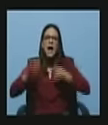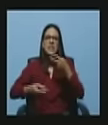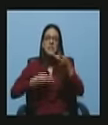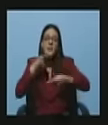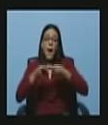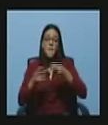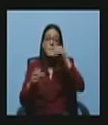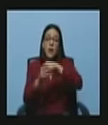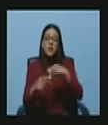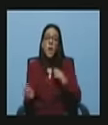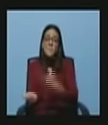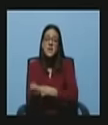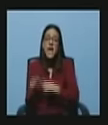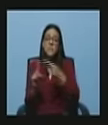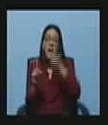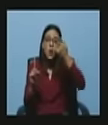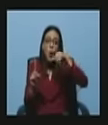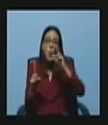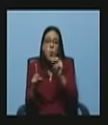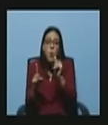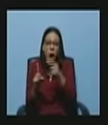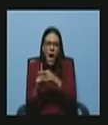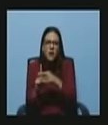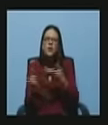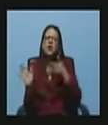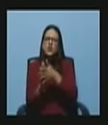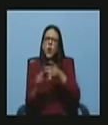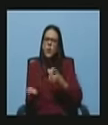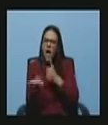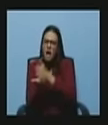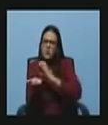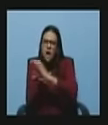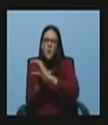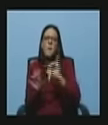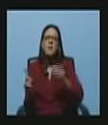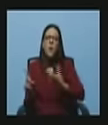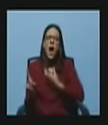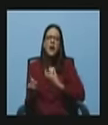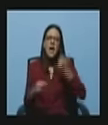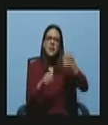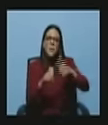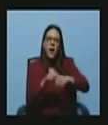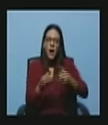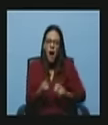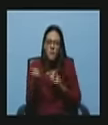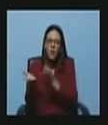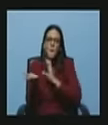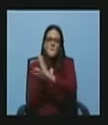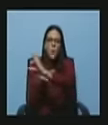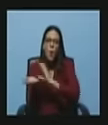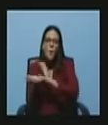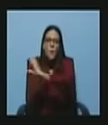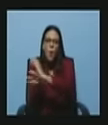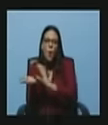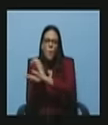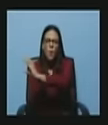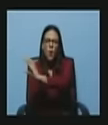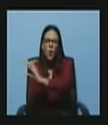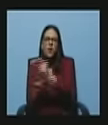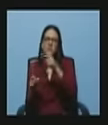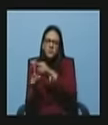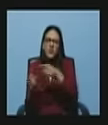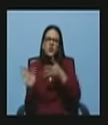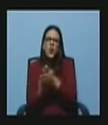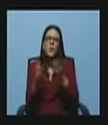políticas de mi hermano Juan Pablo Guanipa por medio de la alcaldía de Maracaibo. Ese financiamiento asciende